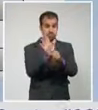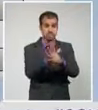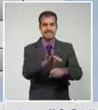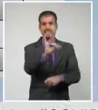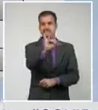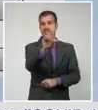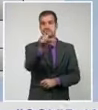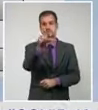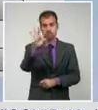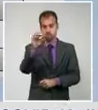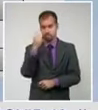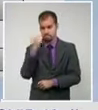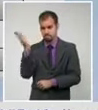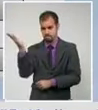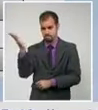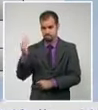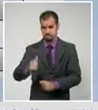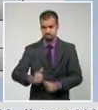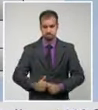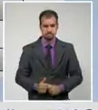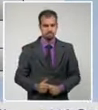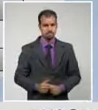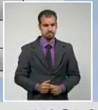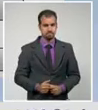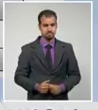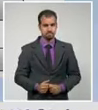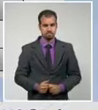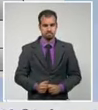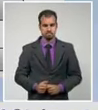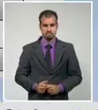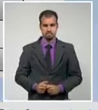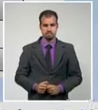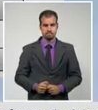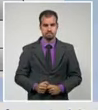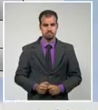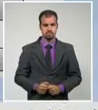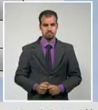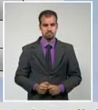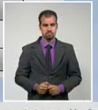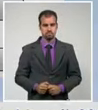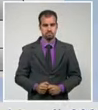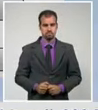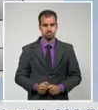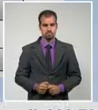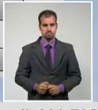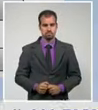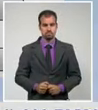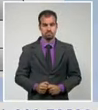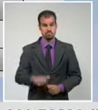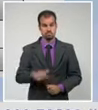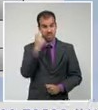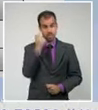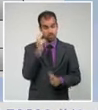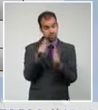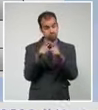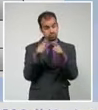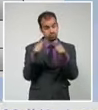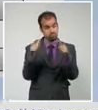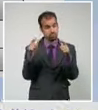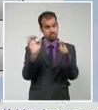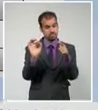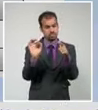con COVID-19 en el día de ayer. Cifra muy elevada, aunque